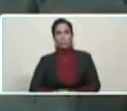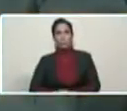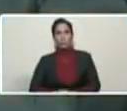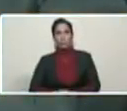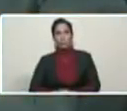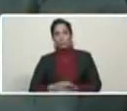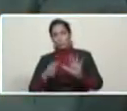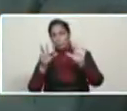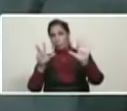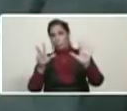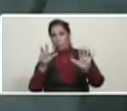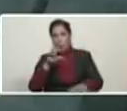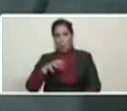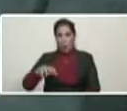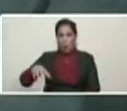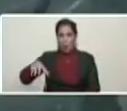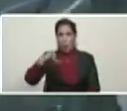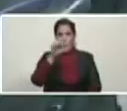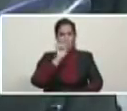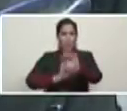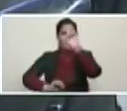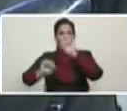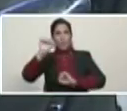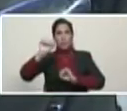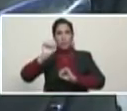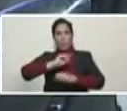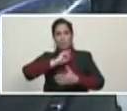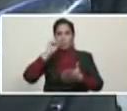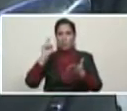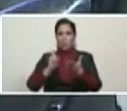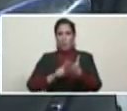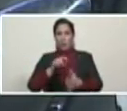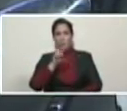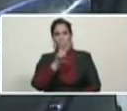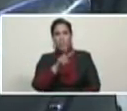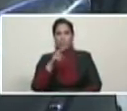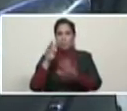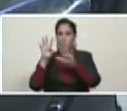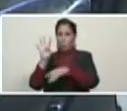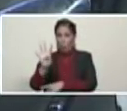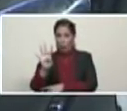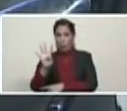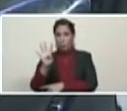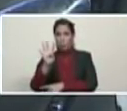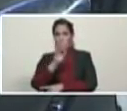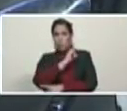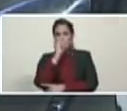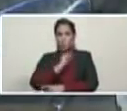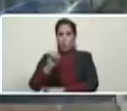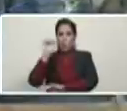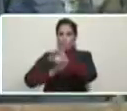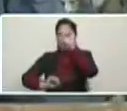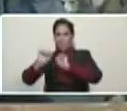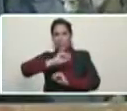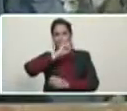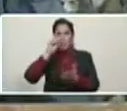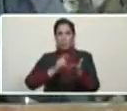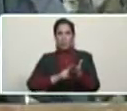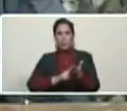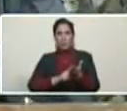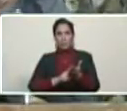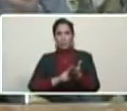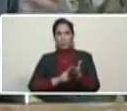8 regiones de defensa integral, de las 24 zonas de defensa integral, de